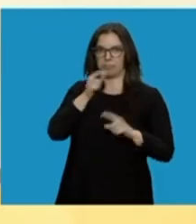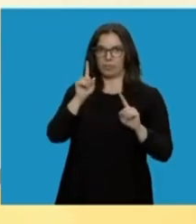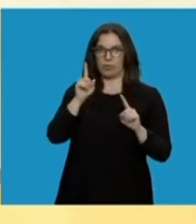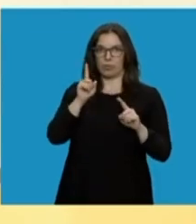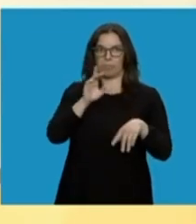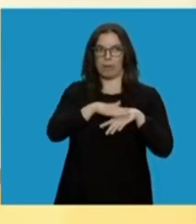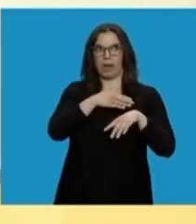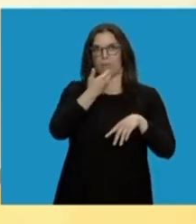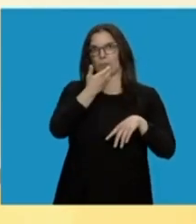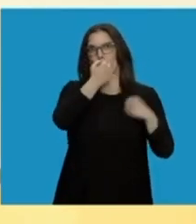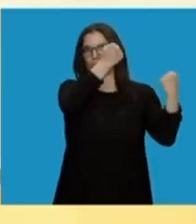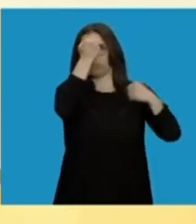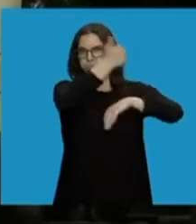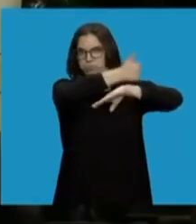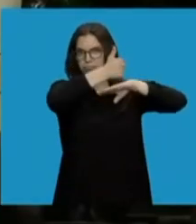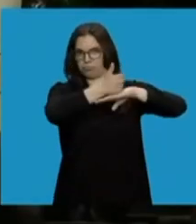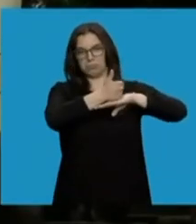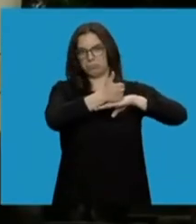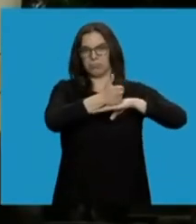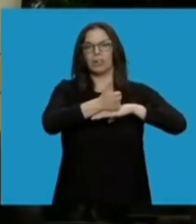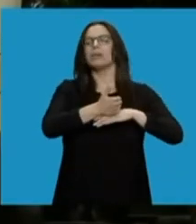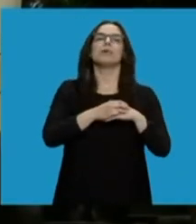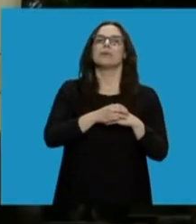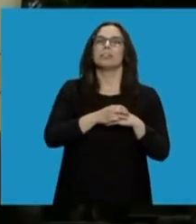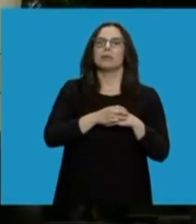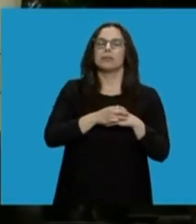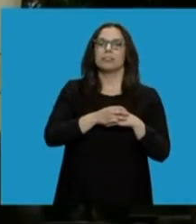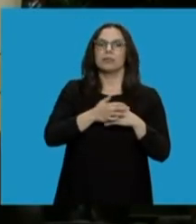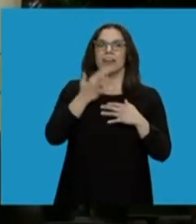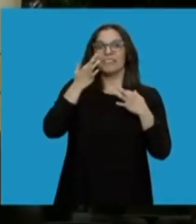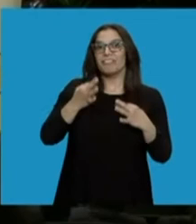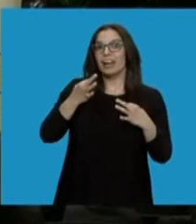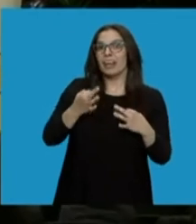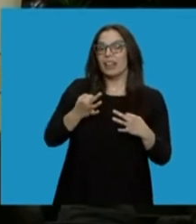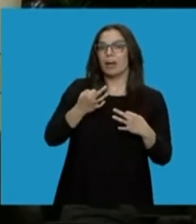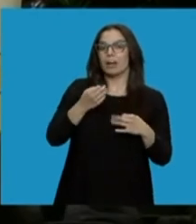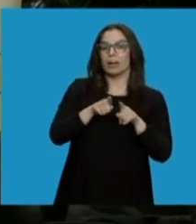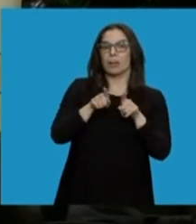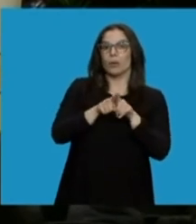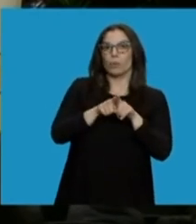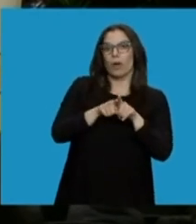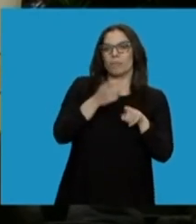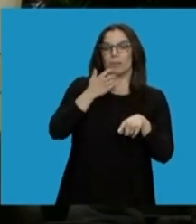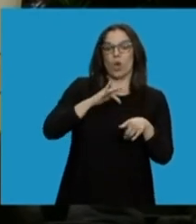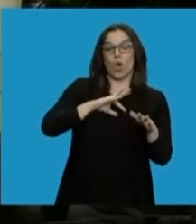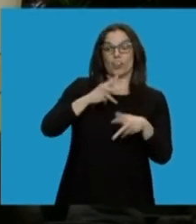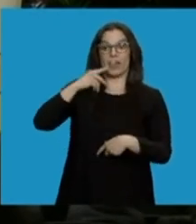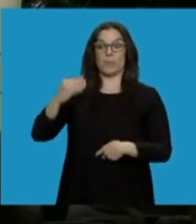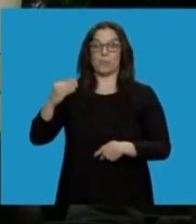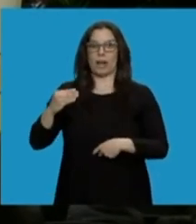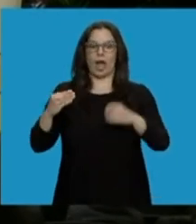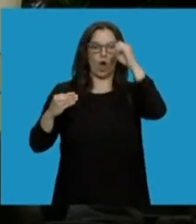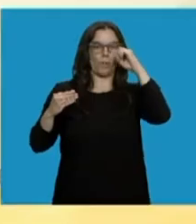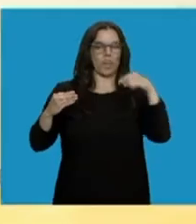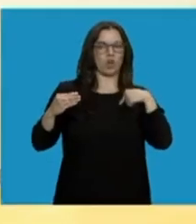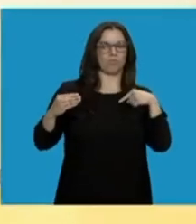arriba. La verdad es ocultar una noticia buena porque el periodista es del otro lado y entonces considera